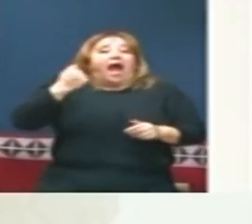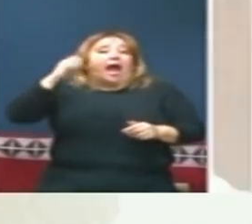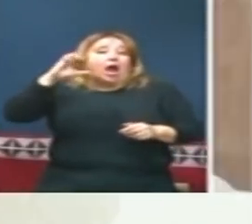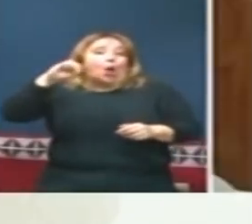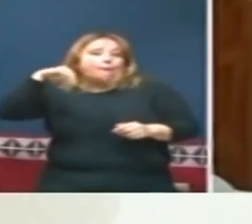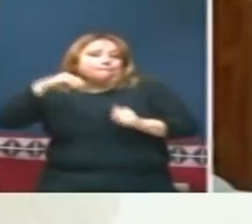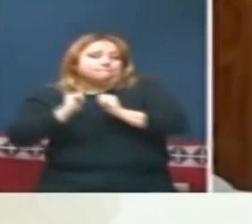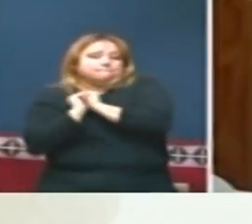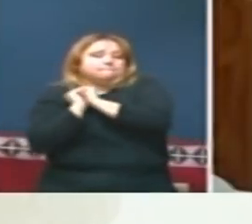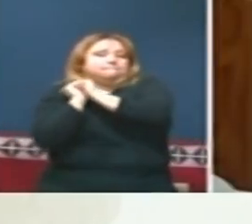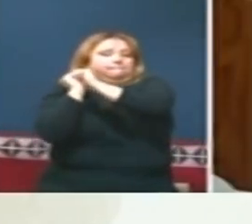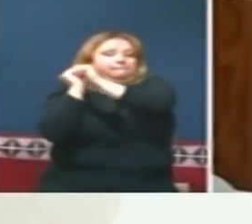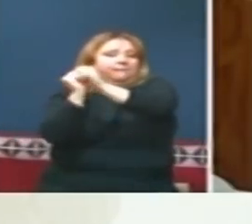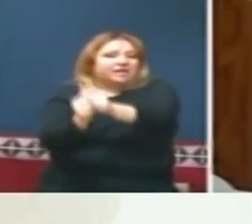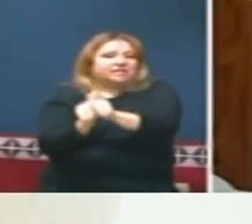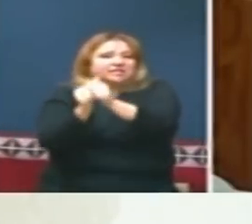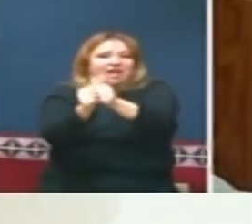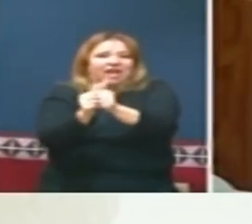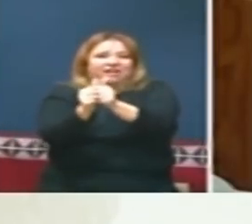Para mí,